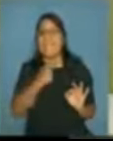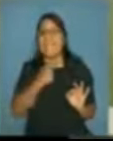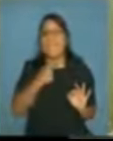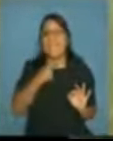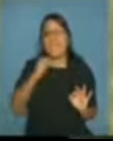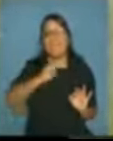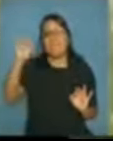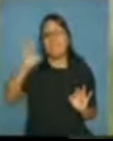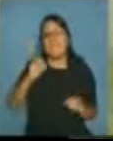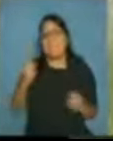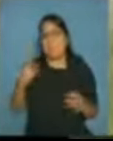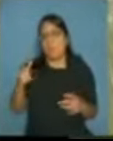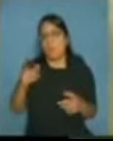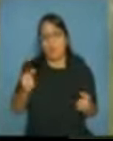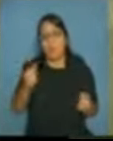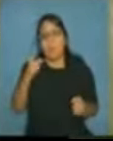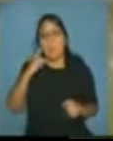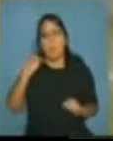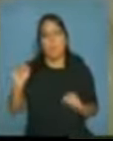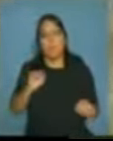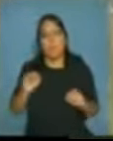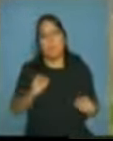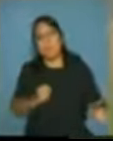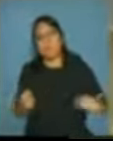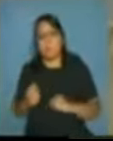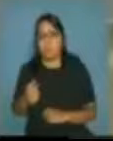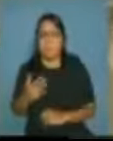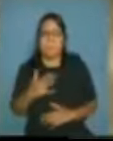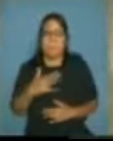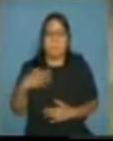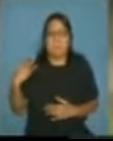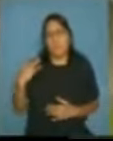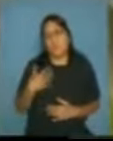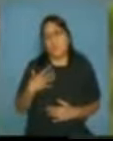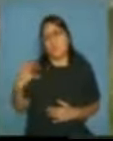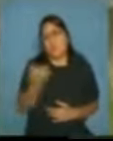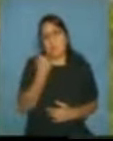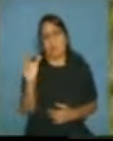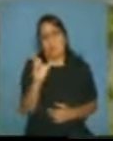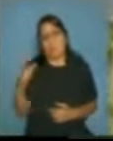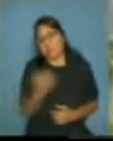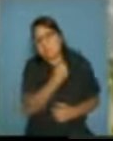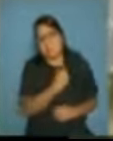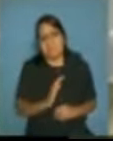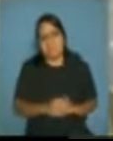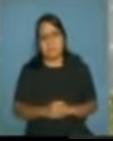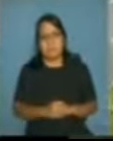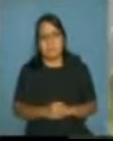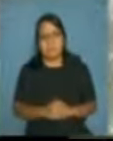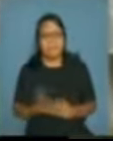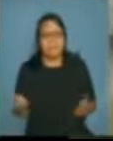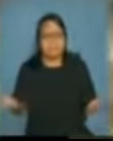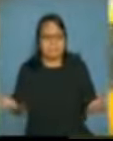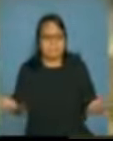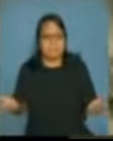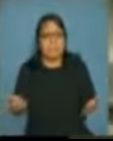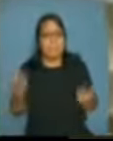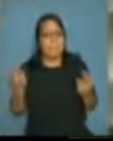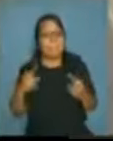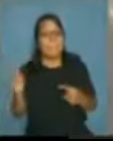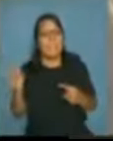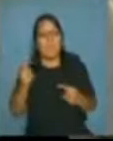intento de suicidio, porque es suicida la maniobra. Entonces, yo le quitaría el carnet. Bueno, está. Pero sucede un incidente de tránsito en donde